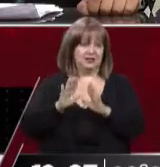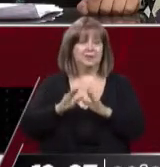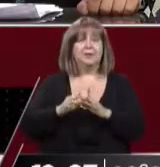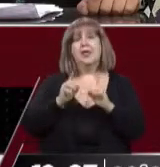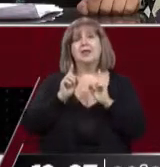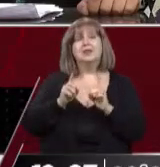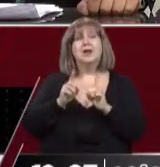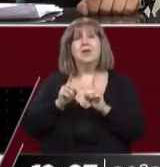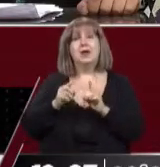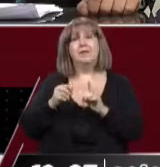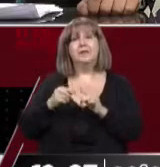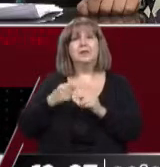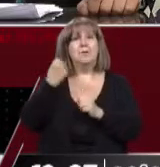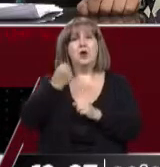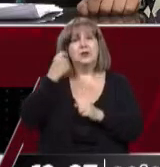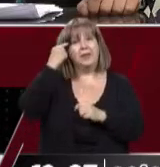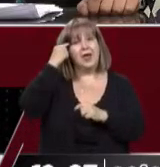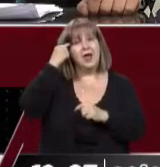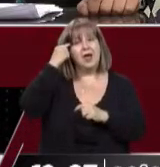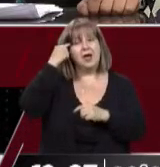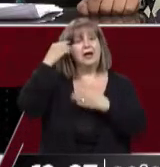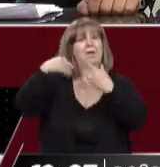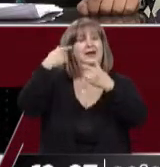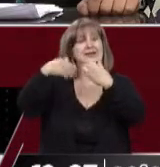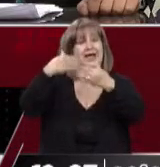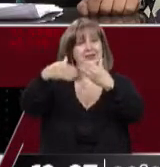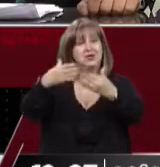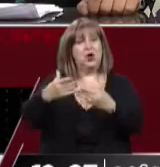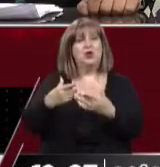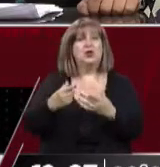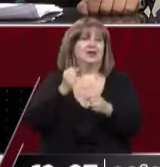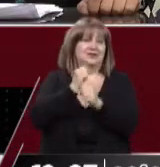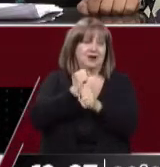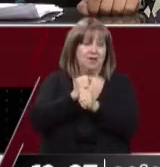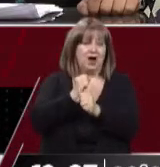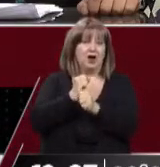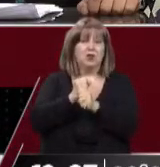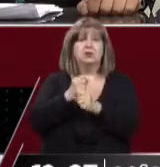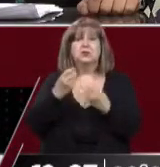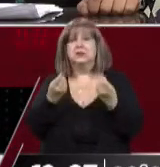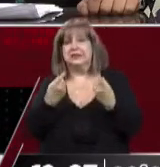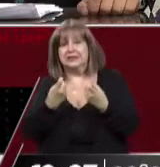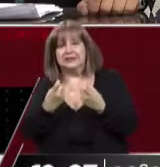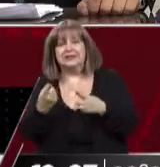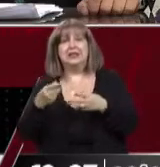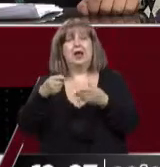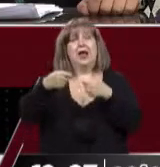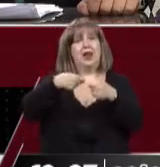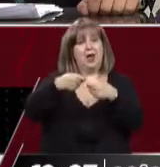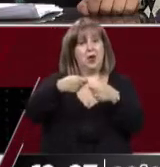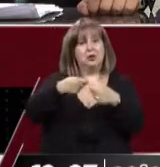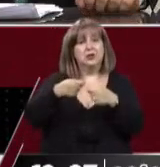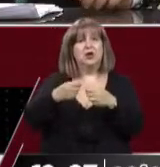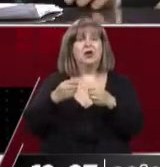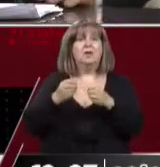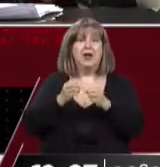de capacitar, formar a la gente en lo que son oficios necesarios por el mercado, de manera tal de que tengan